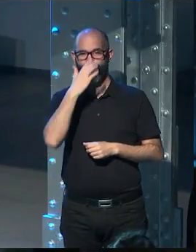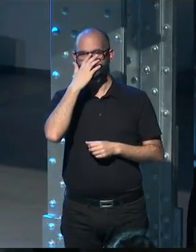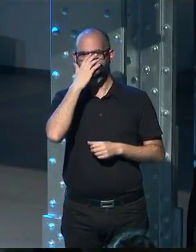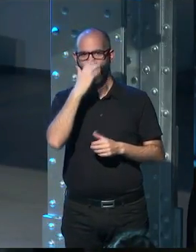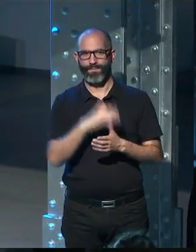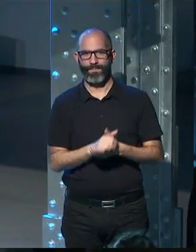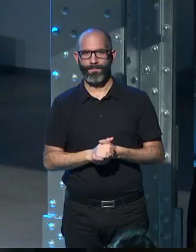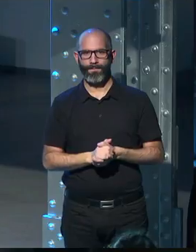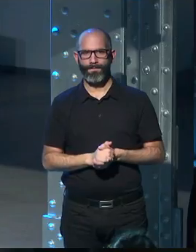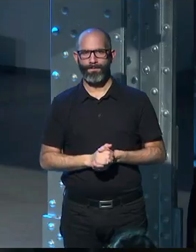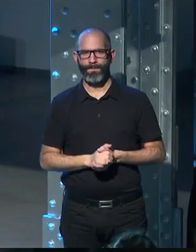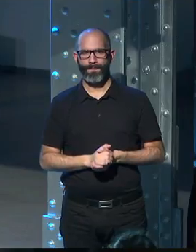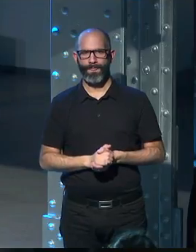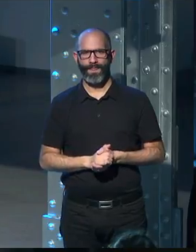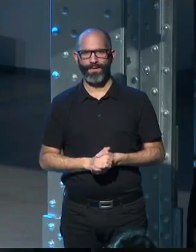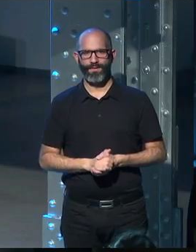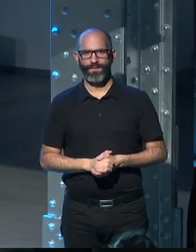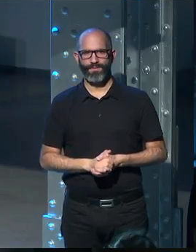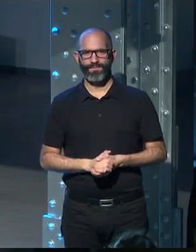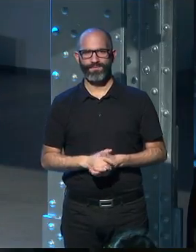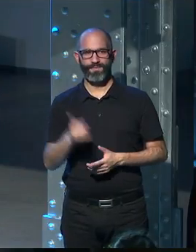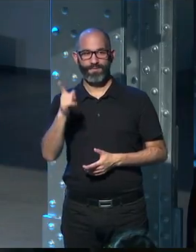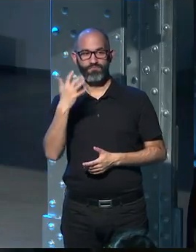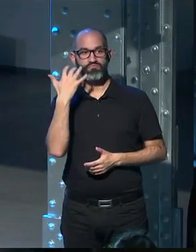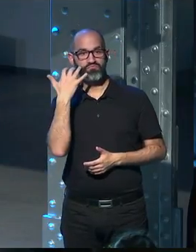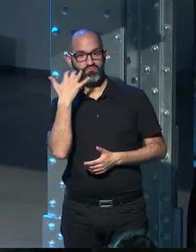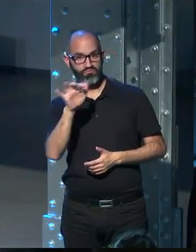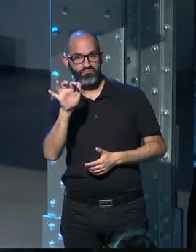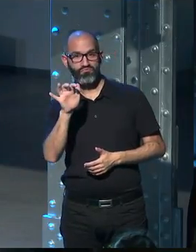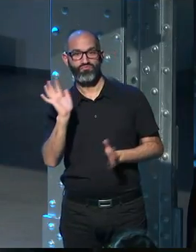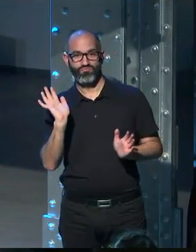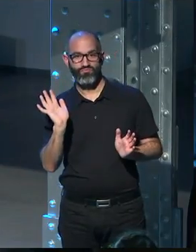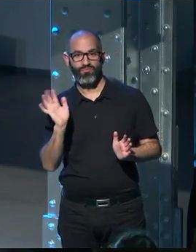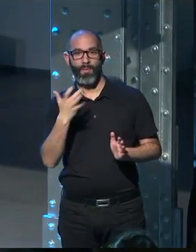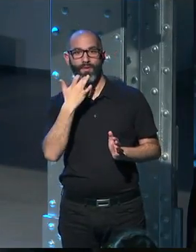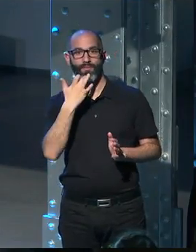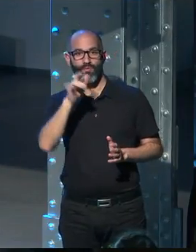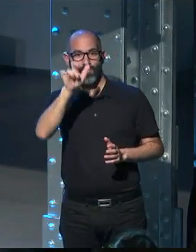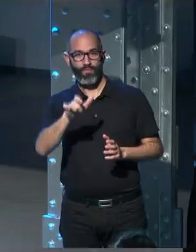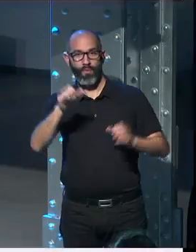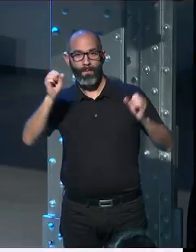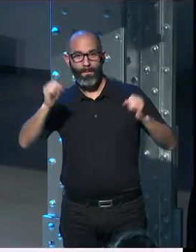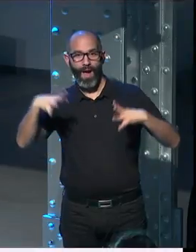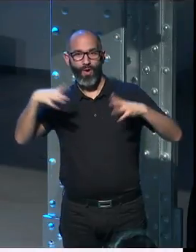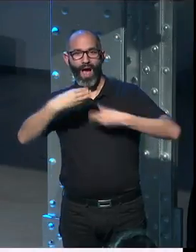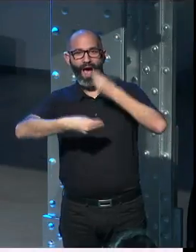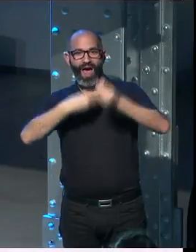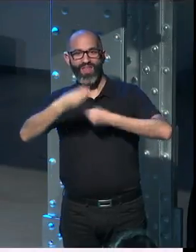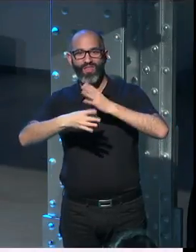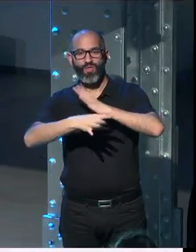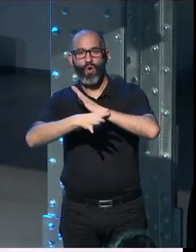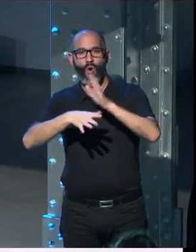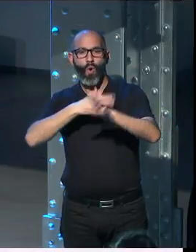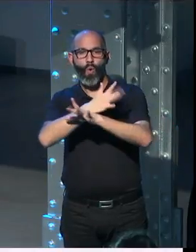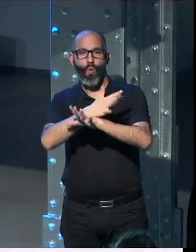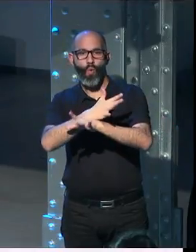además, es, curiosamente, un mago realizando un juego que está basado